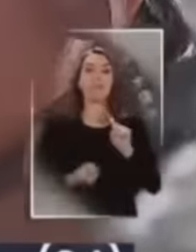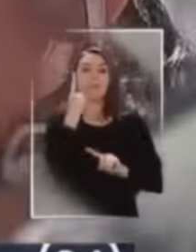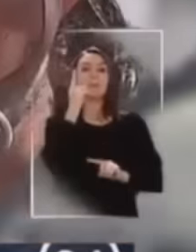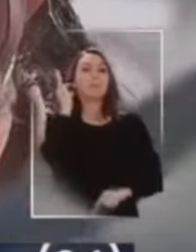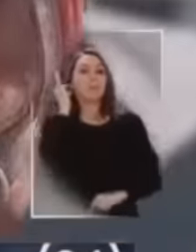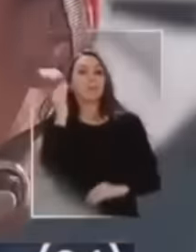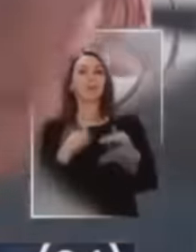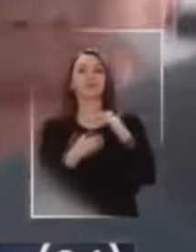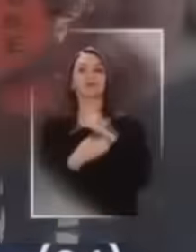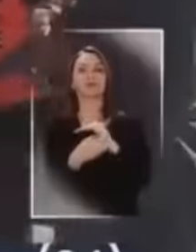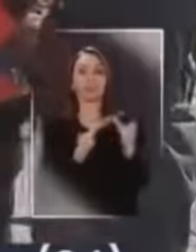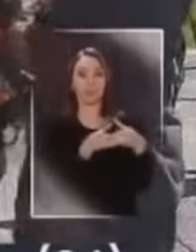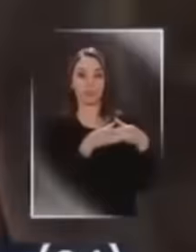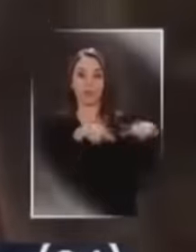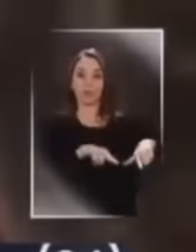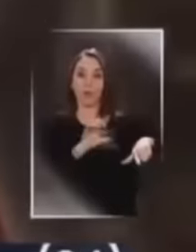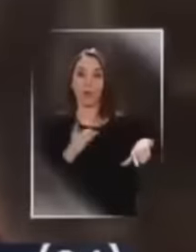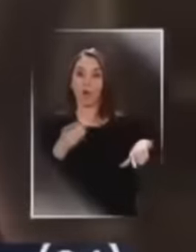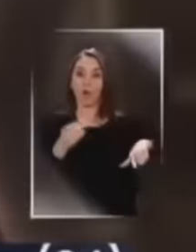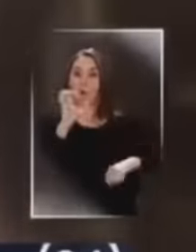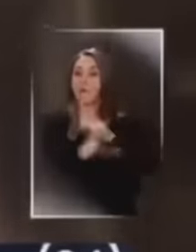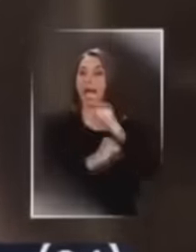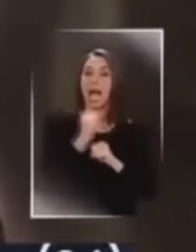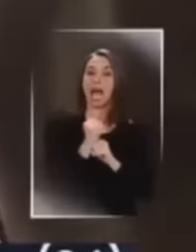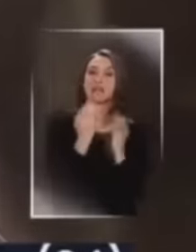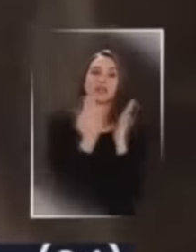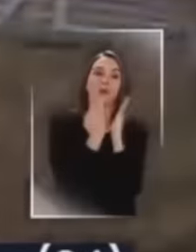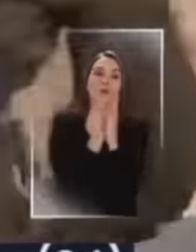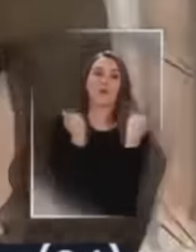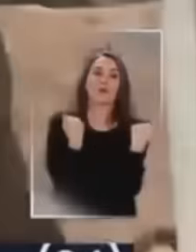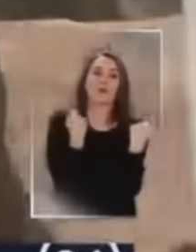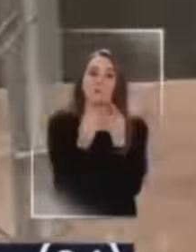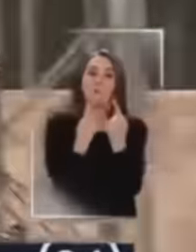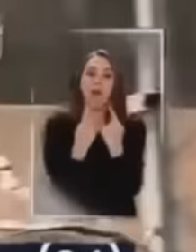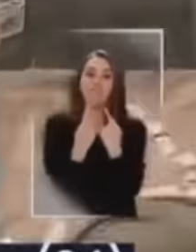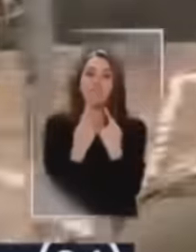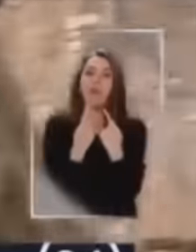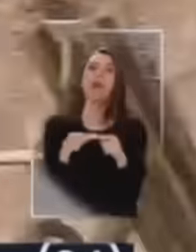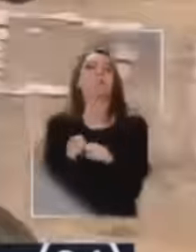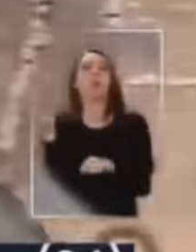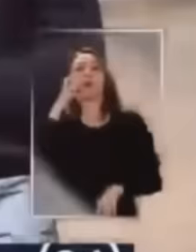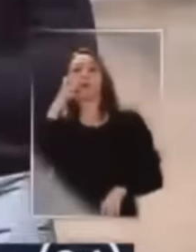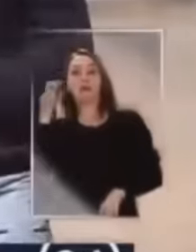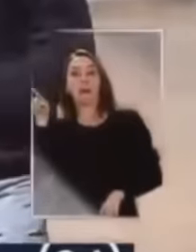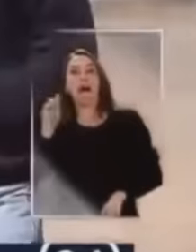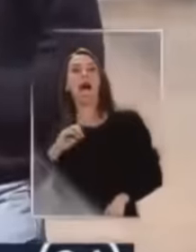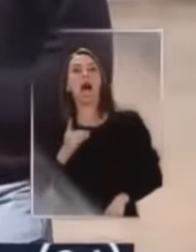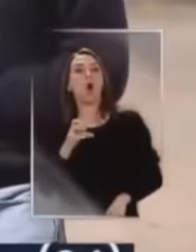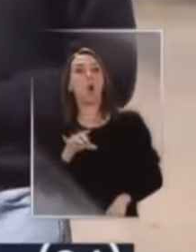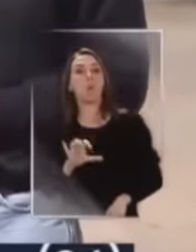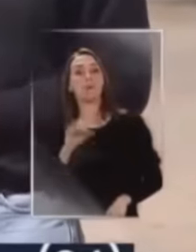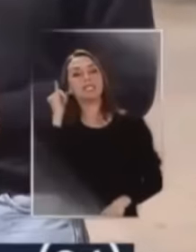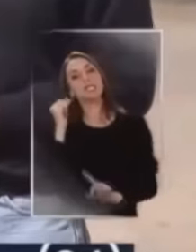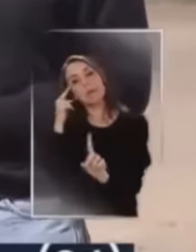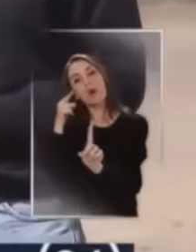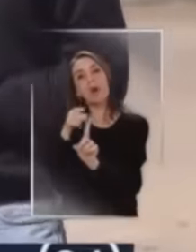en integrar este escuadrón. Durante años se preparó para dar sus pruebas, porque tal como lo hizo su padre, el golpe siempre fue su